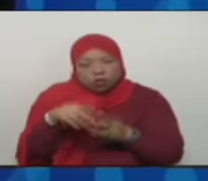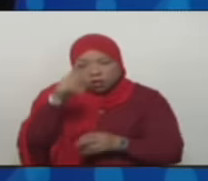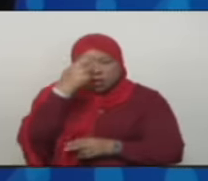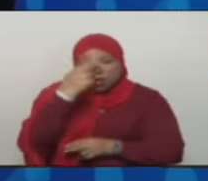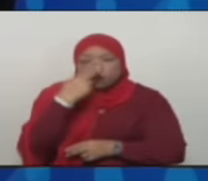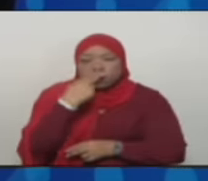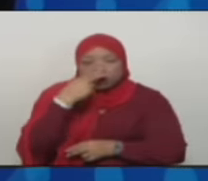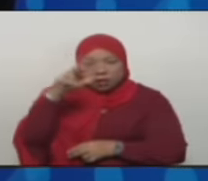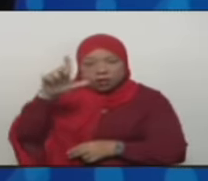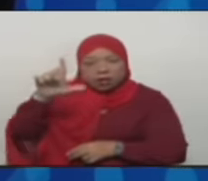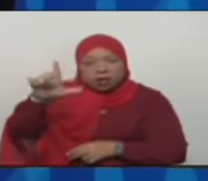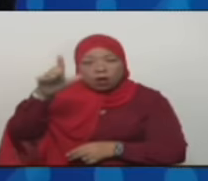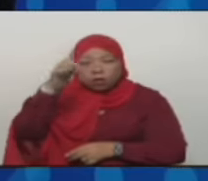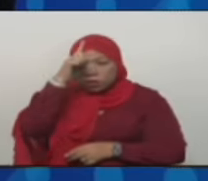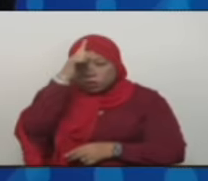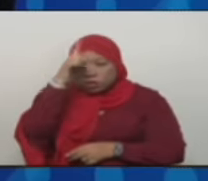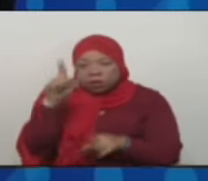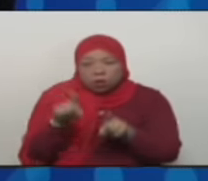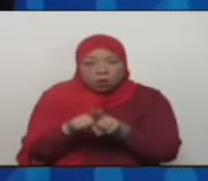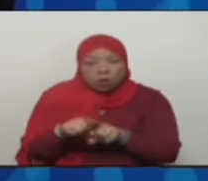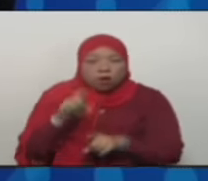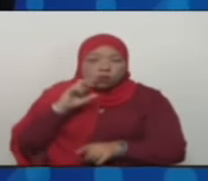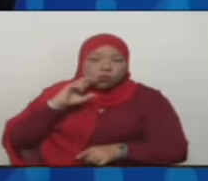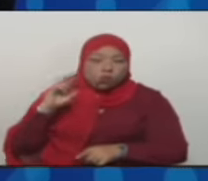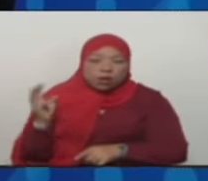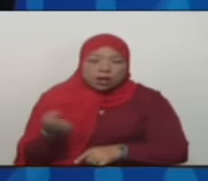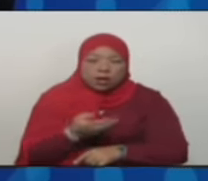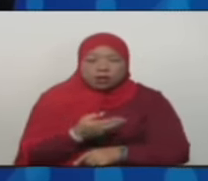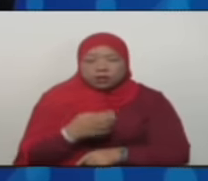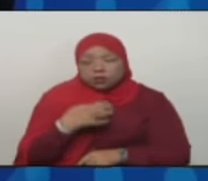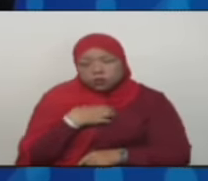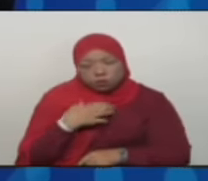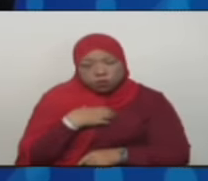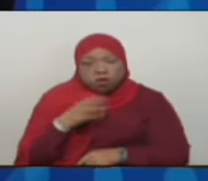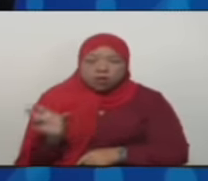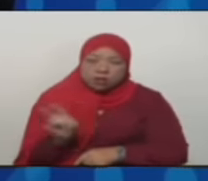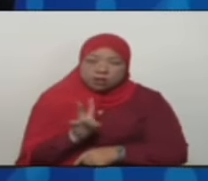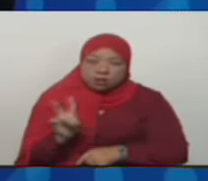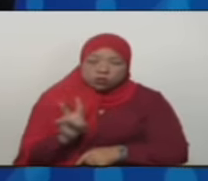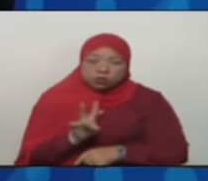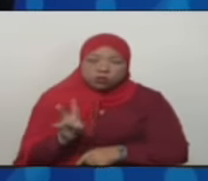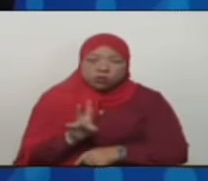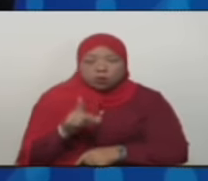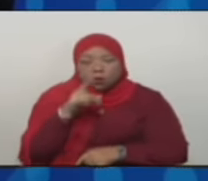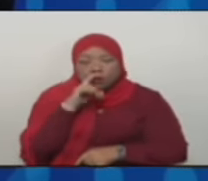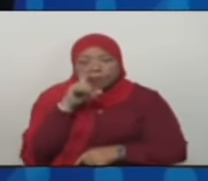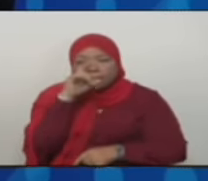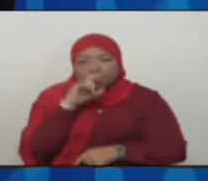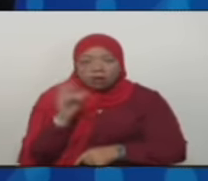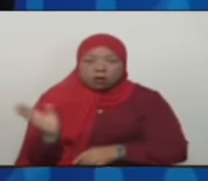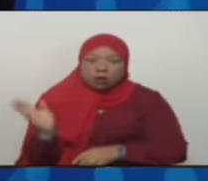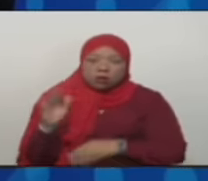Zelensky. Y sencillamente no pudieron. Venezuela tiene muchos